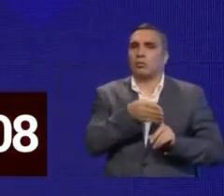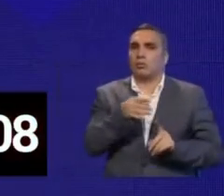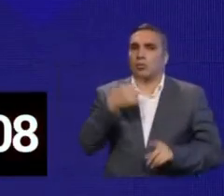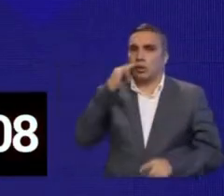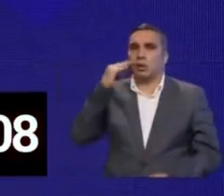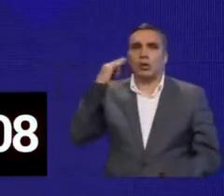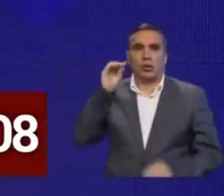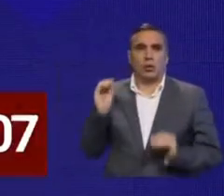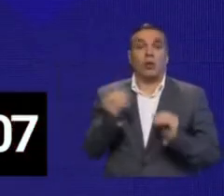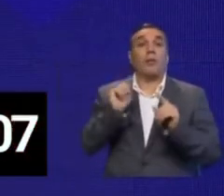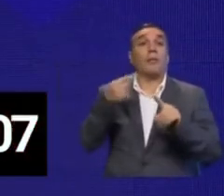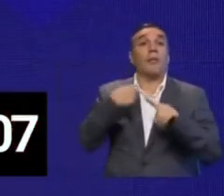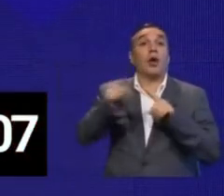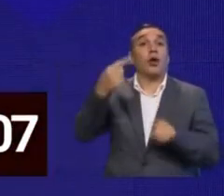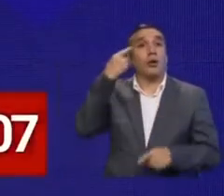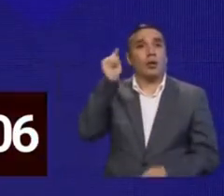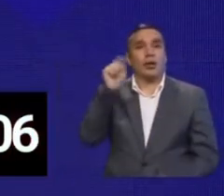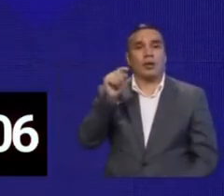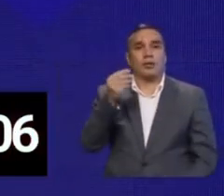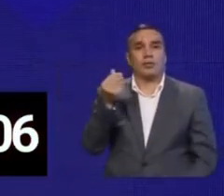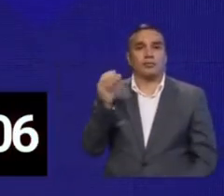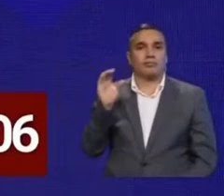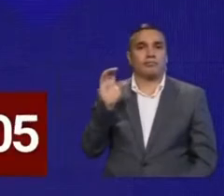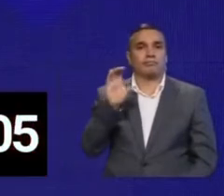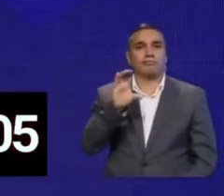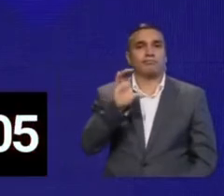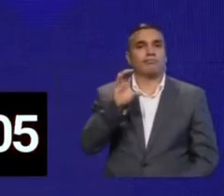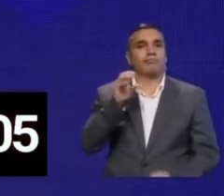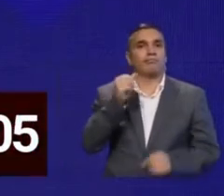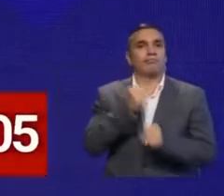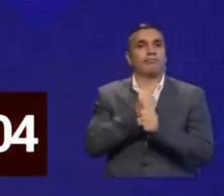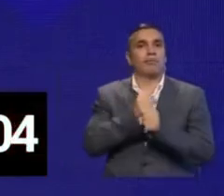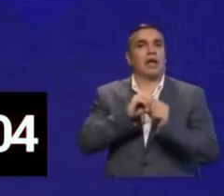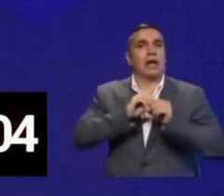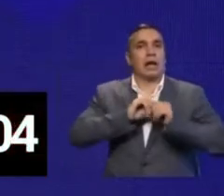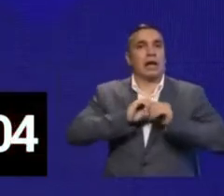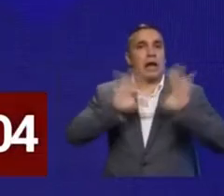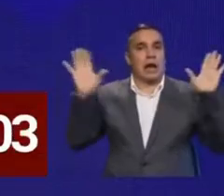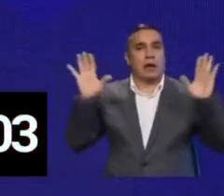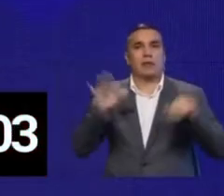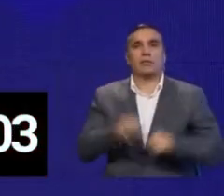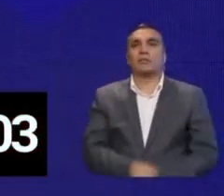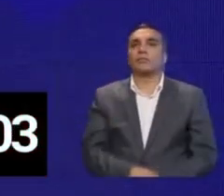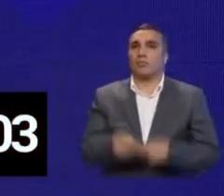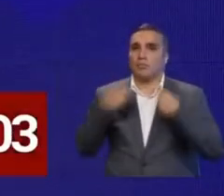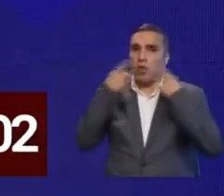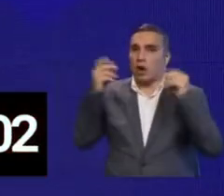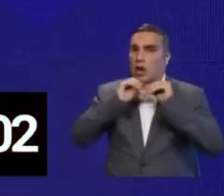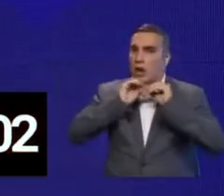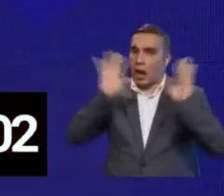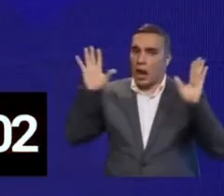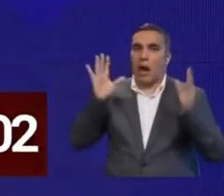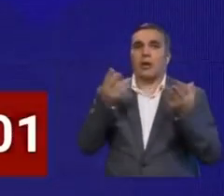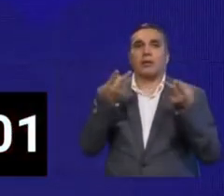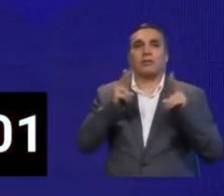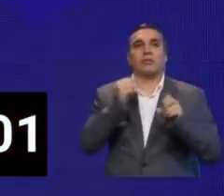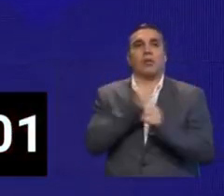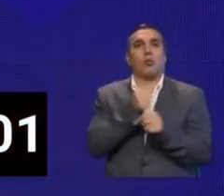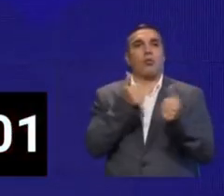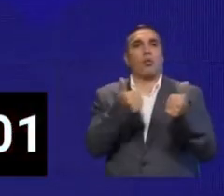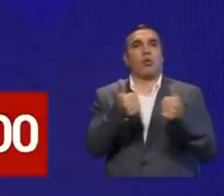que sí, pero el Estado tiene que propender. Por eso digo que se tienen que aplicar políticas claras, políticas públicas y políticas